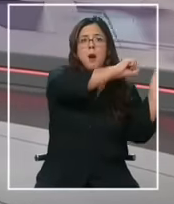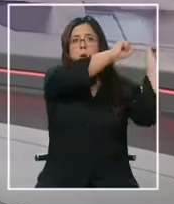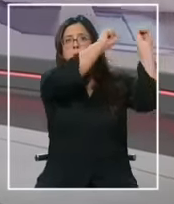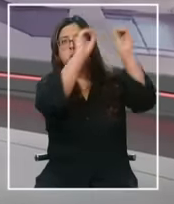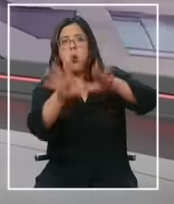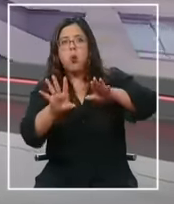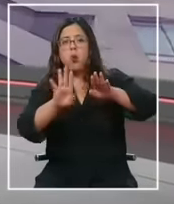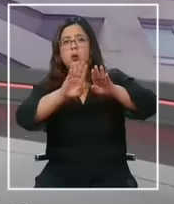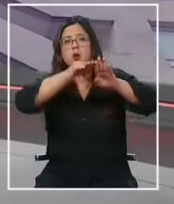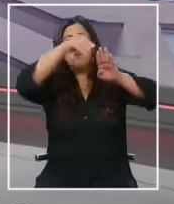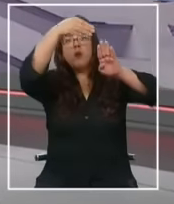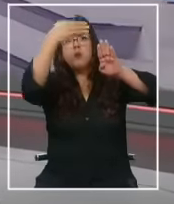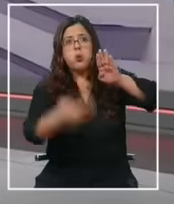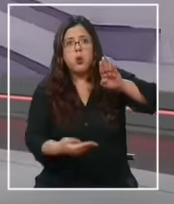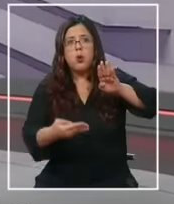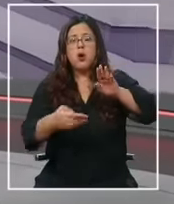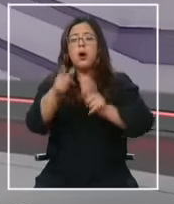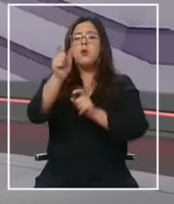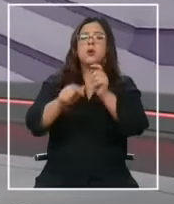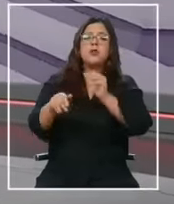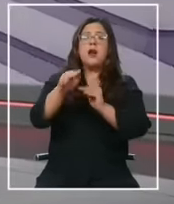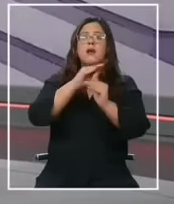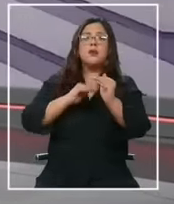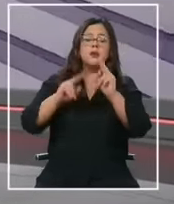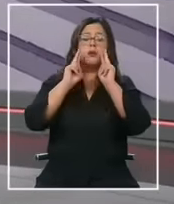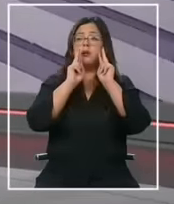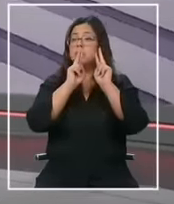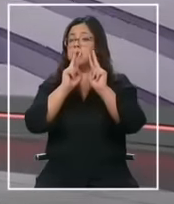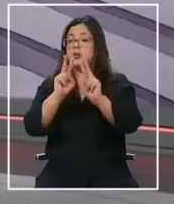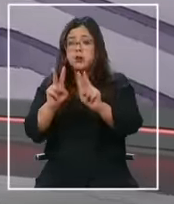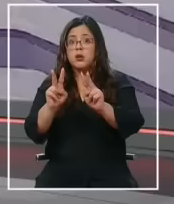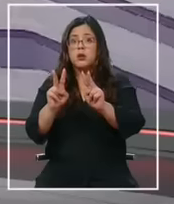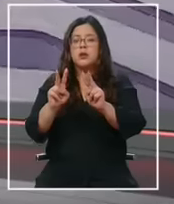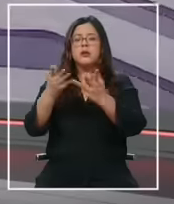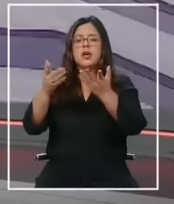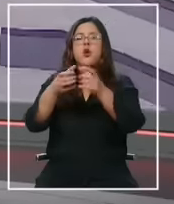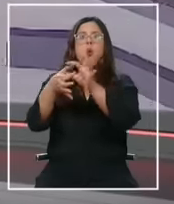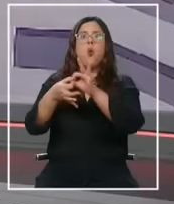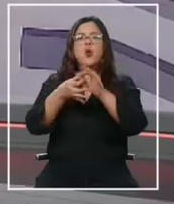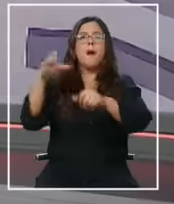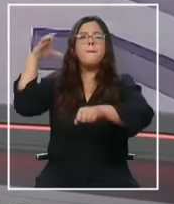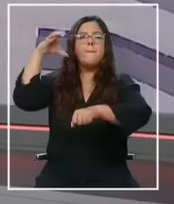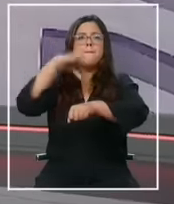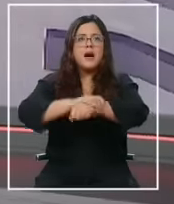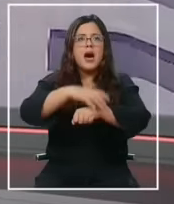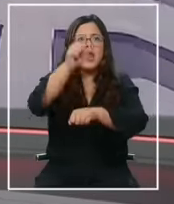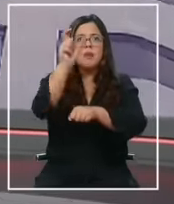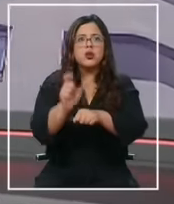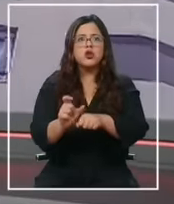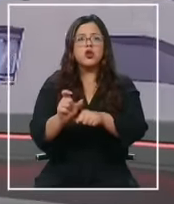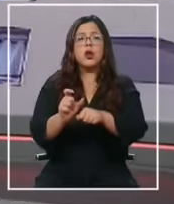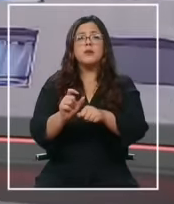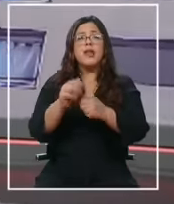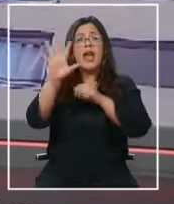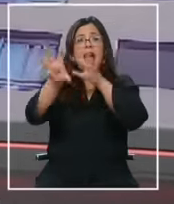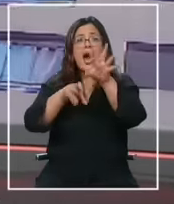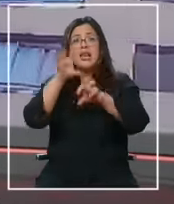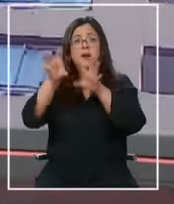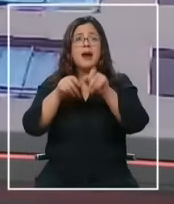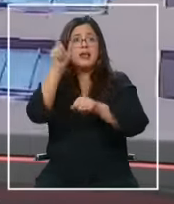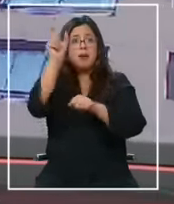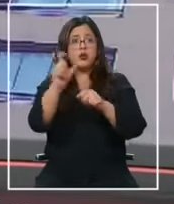edificio. El hecho fue presenciado por vecinos, quienes se unieron para detener al responsable. La mascota no era del agresor, quien